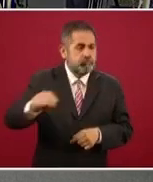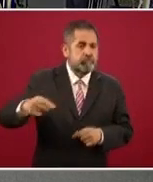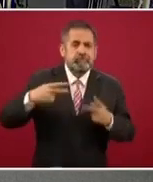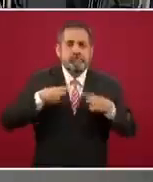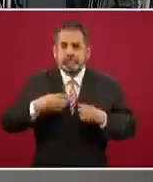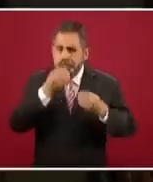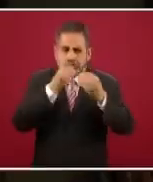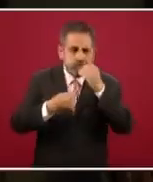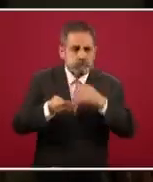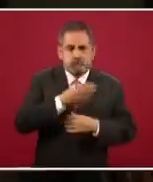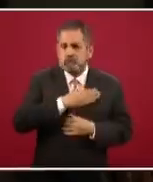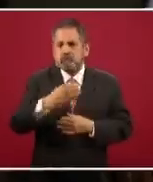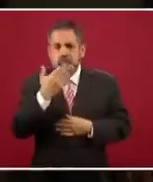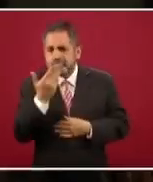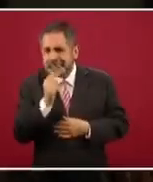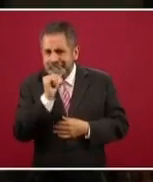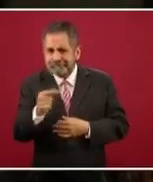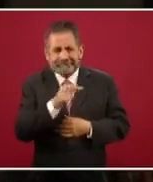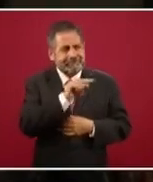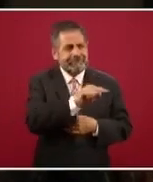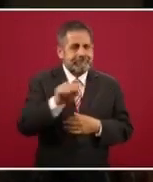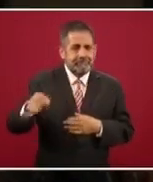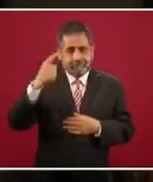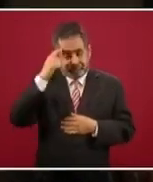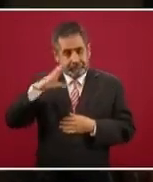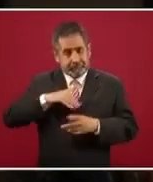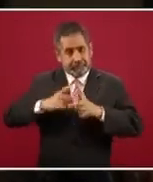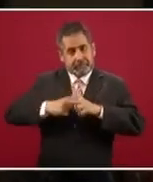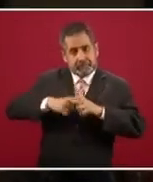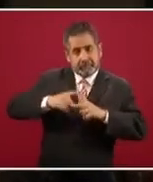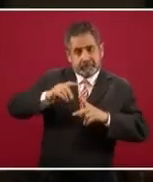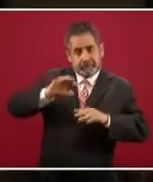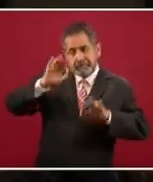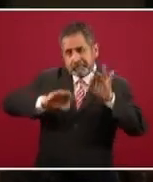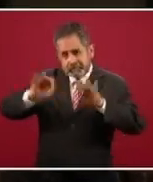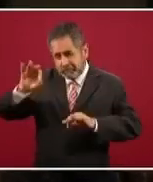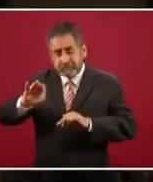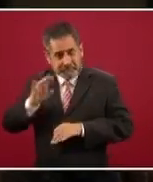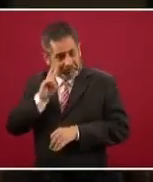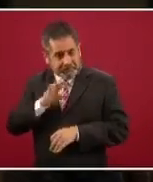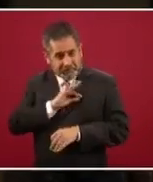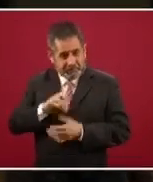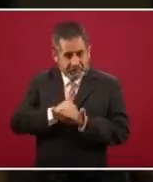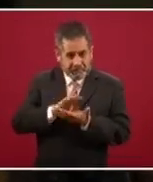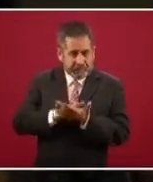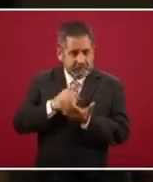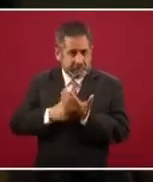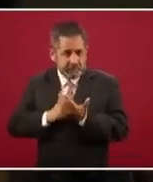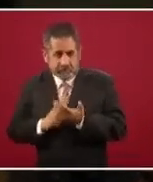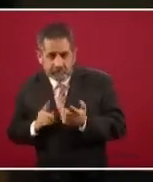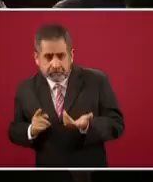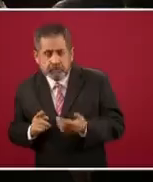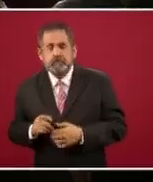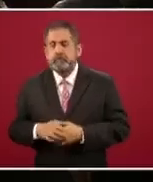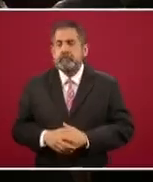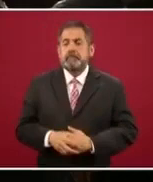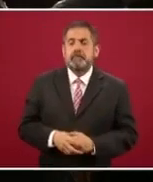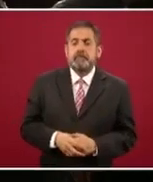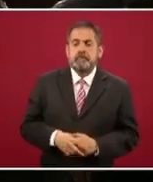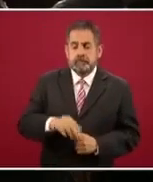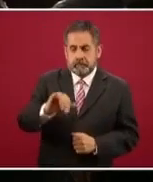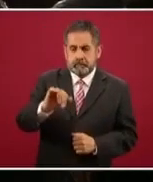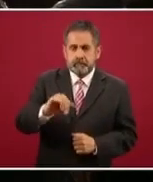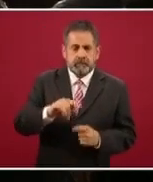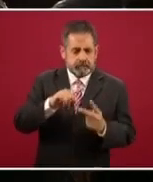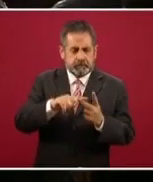desnutrición en sus porcentajes, en los índices, si es que estos son mesurables, medibles, estadísticos. Sí, son dos. Por favor. Sí, le agradezco